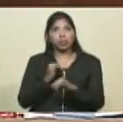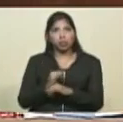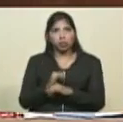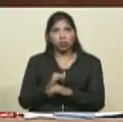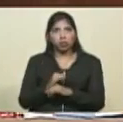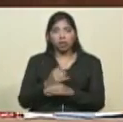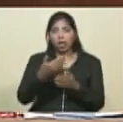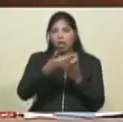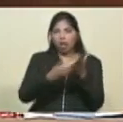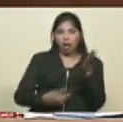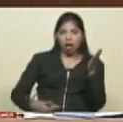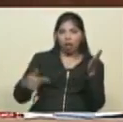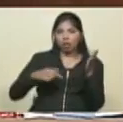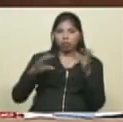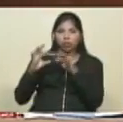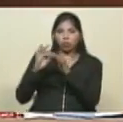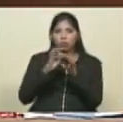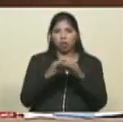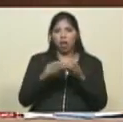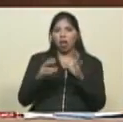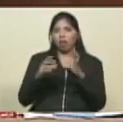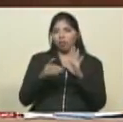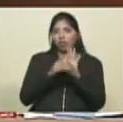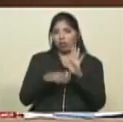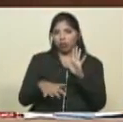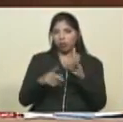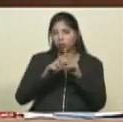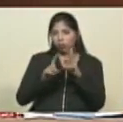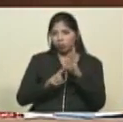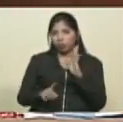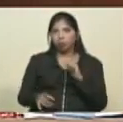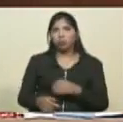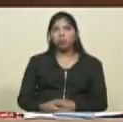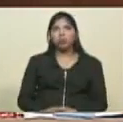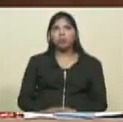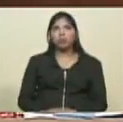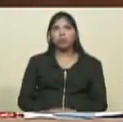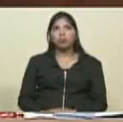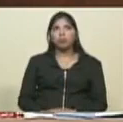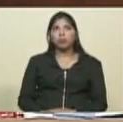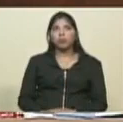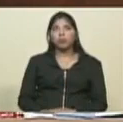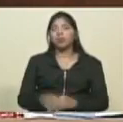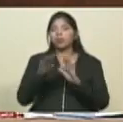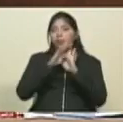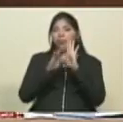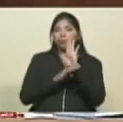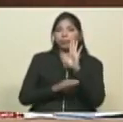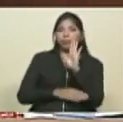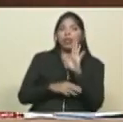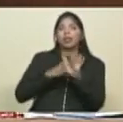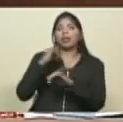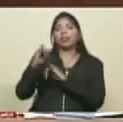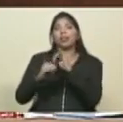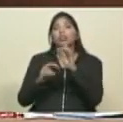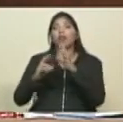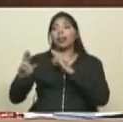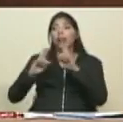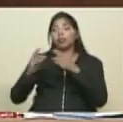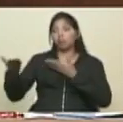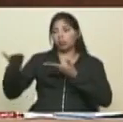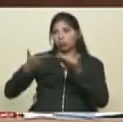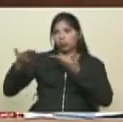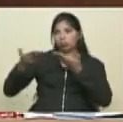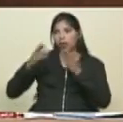Naciones Unidas, a los principios y propósitos que procura las relaciones internacionales. Repetimos,